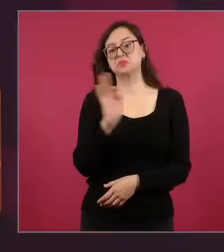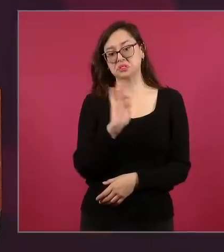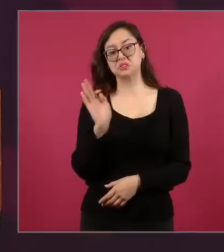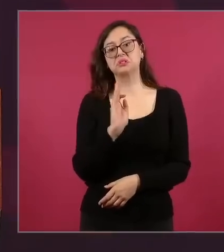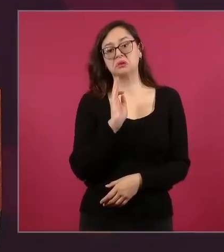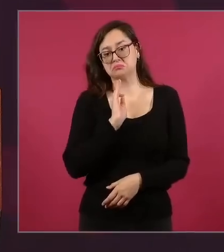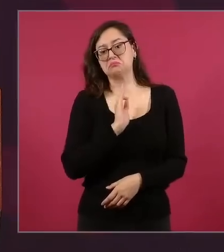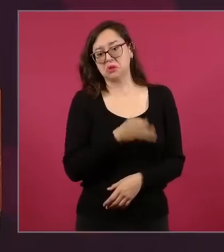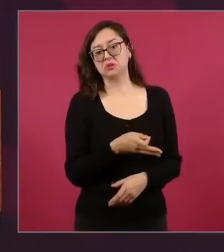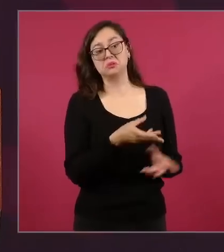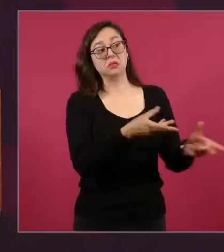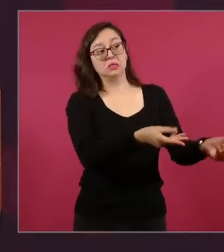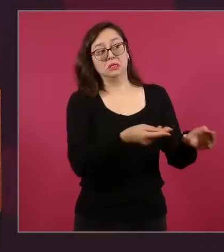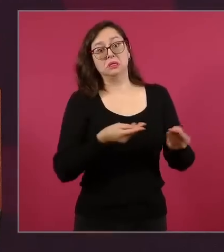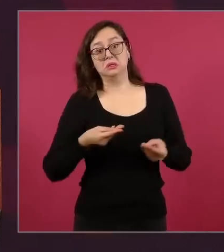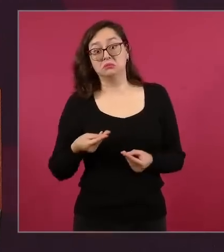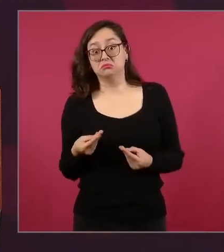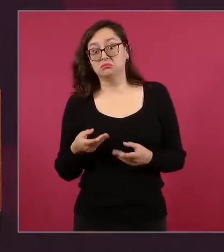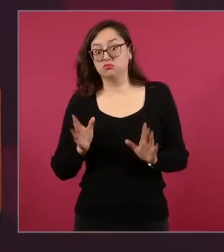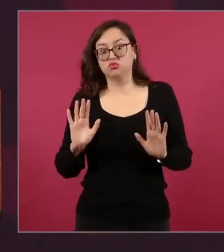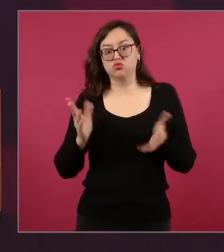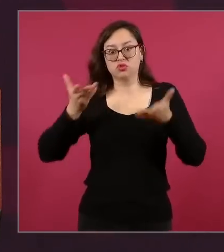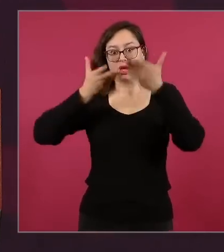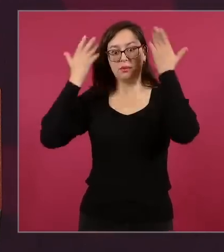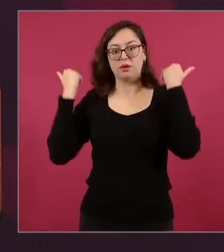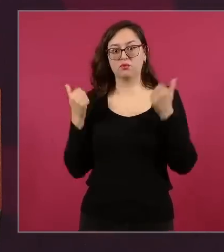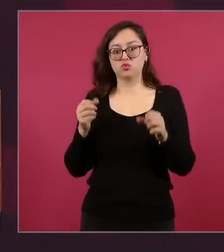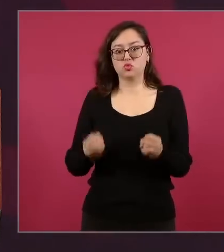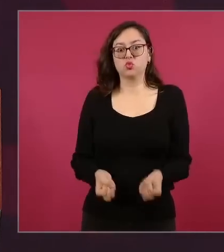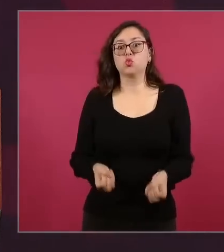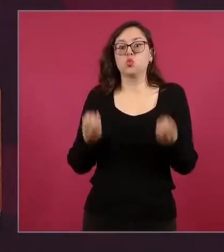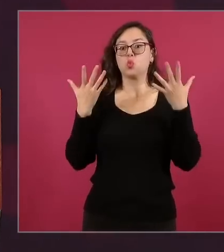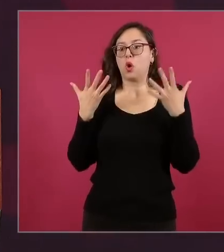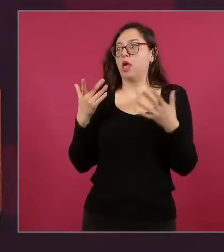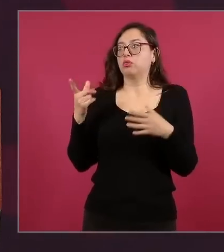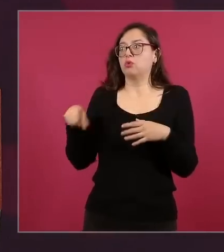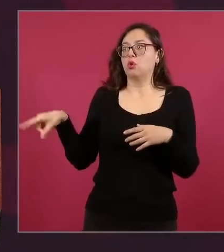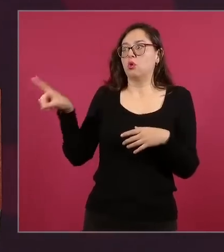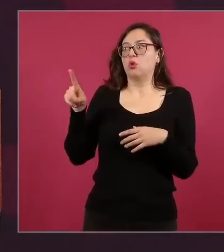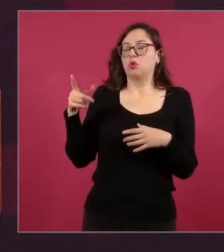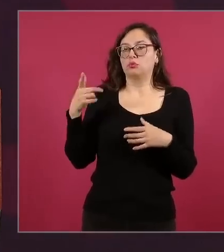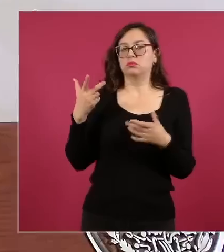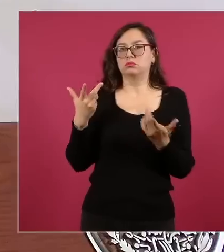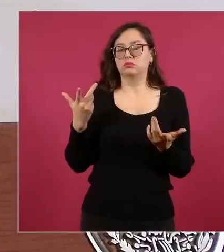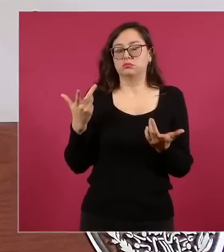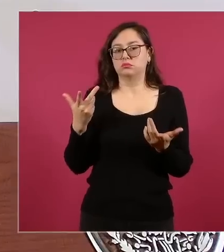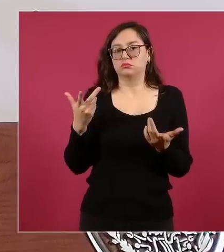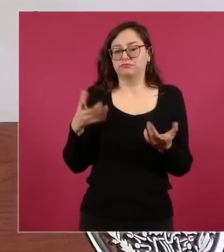hasta dónde estén dispuestos a llegar. Yo les aconsejaría